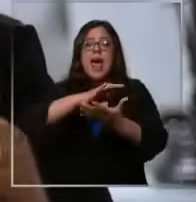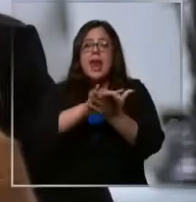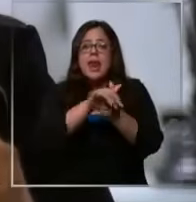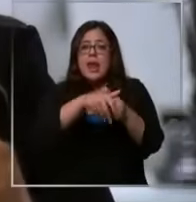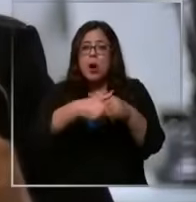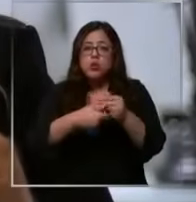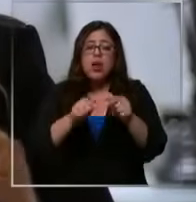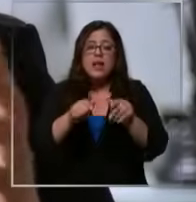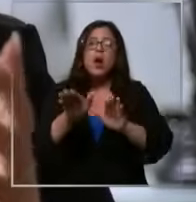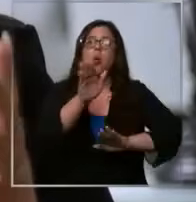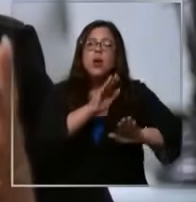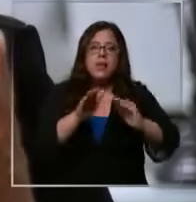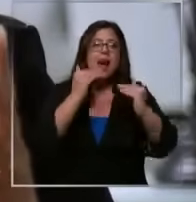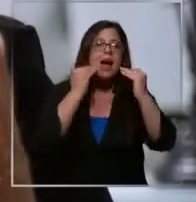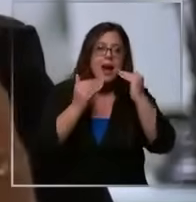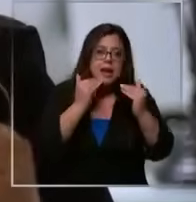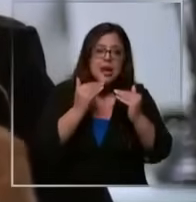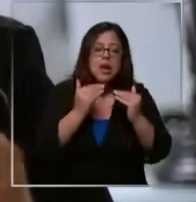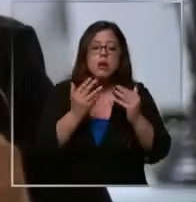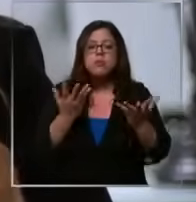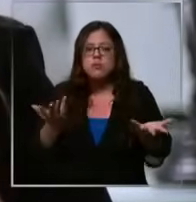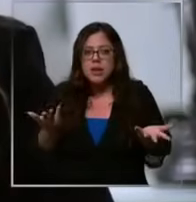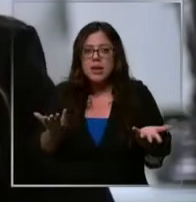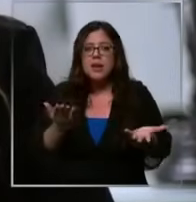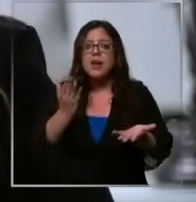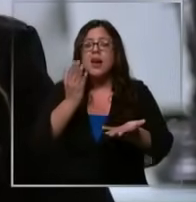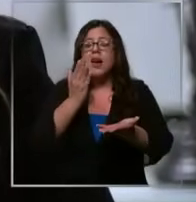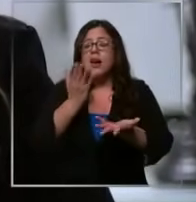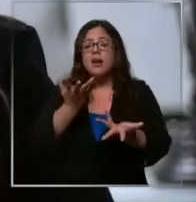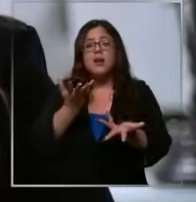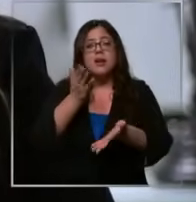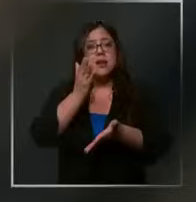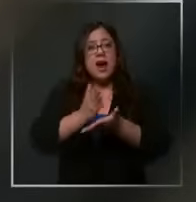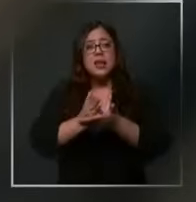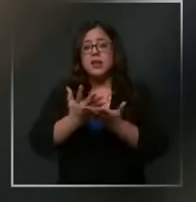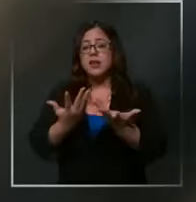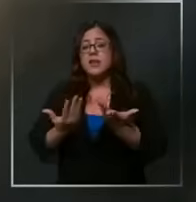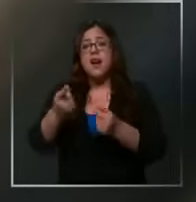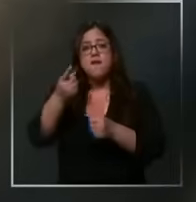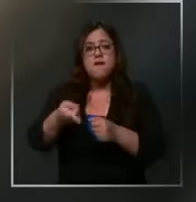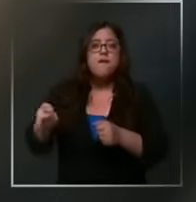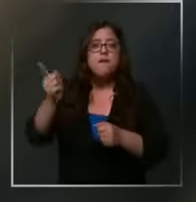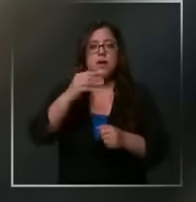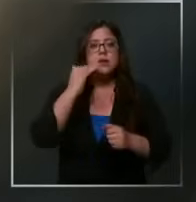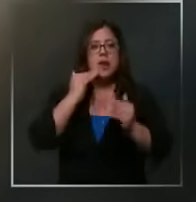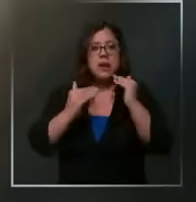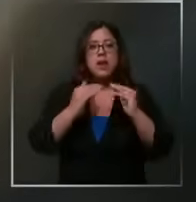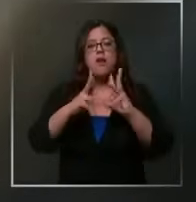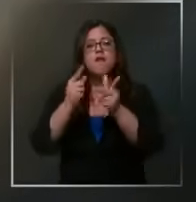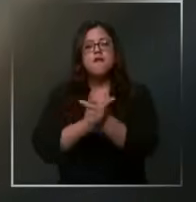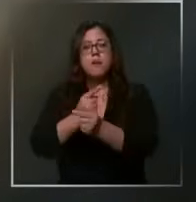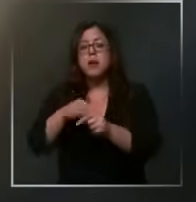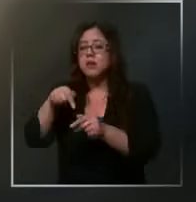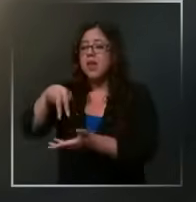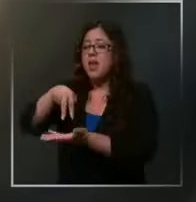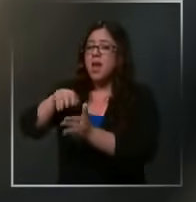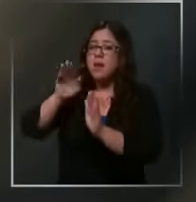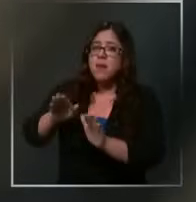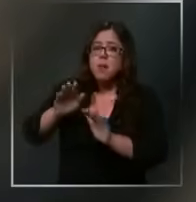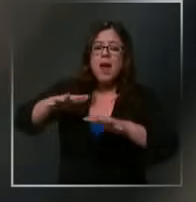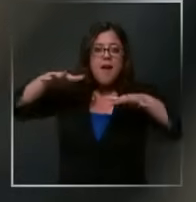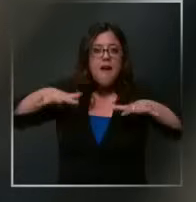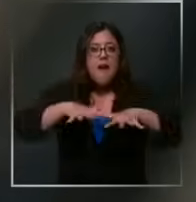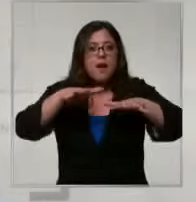derechos, entre comillas, hasta que efectivamente se llevara a cabo la restitución. Después de esta larga espera, todos los